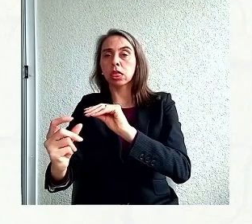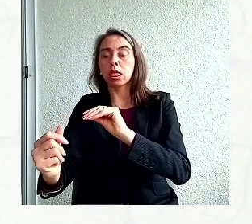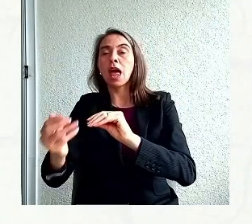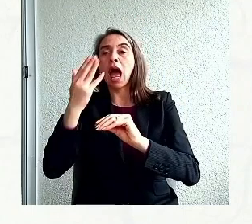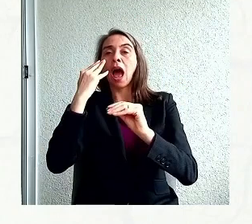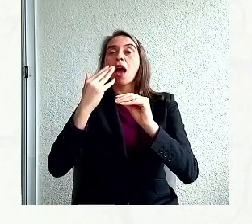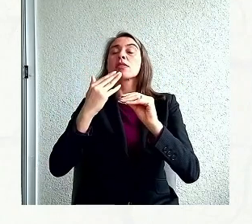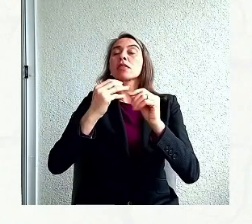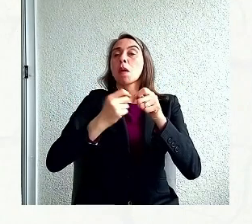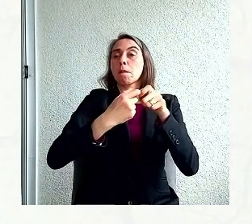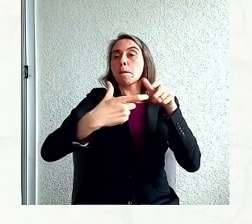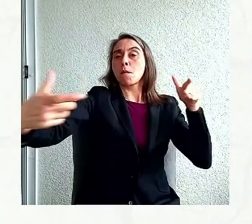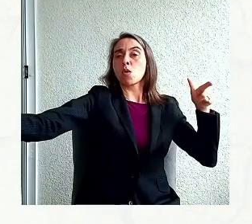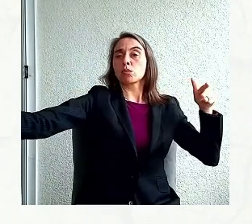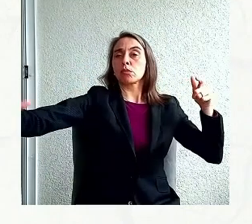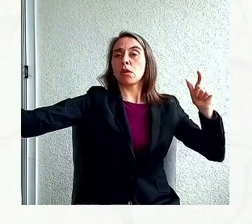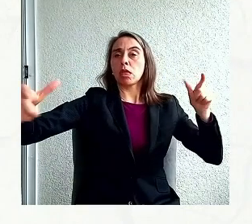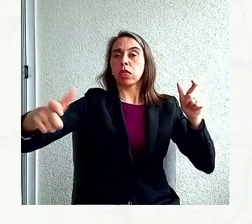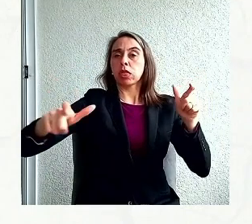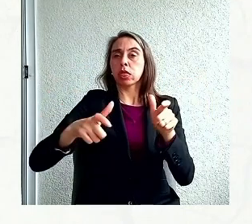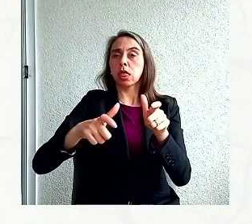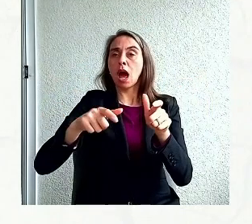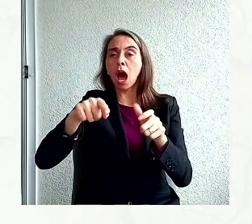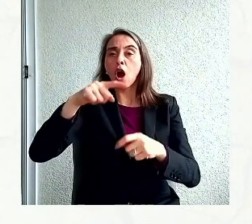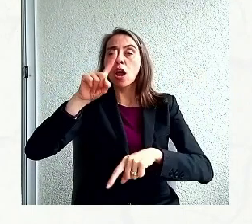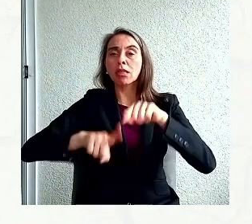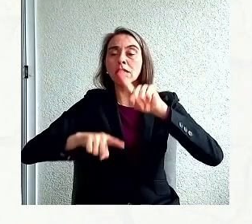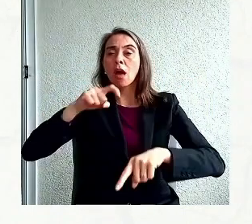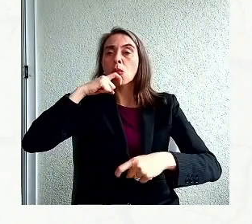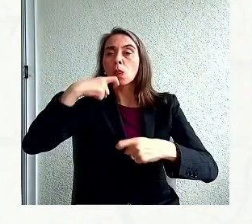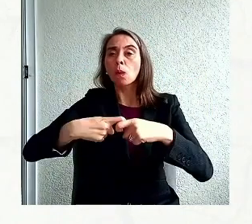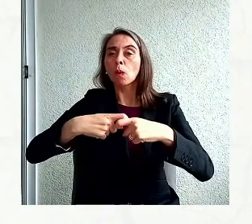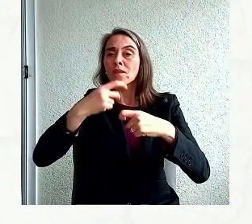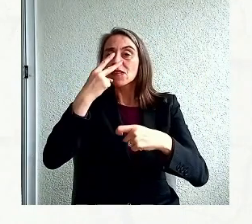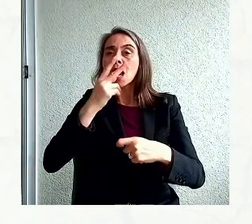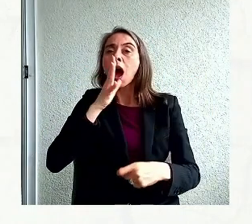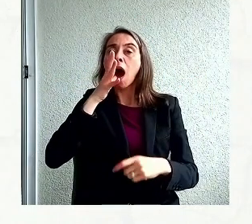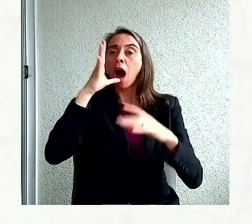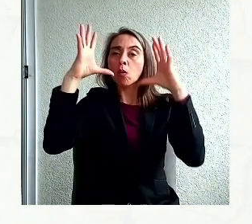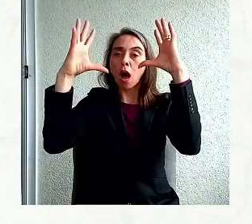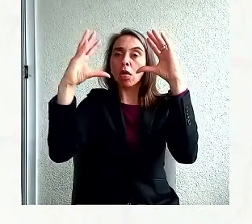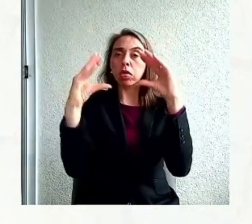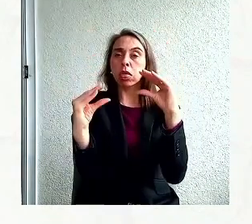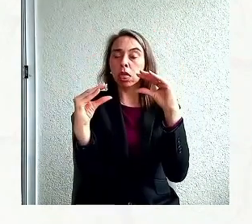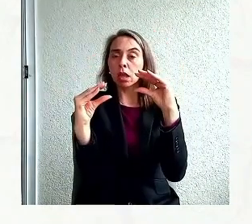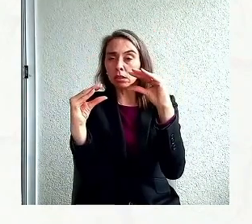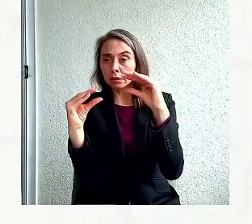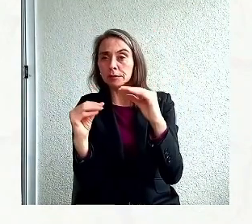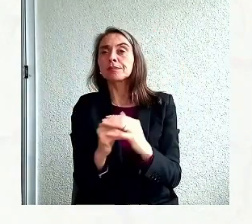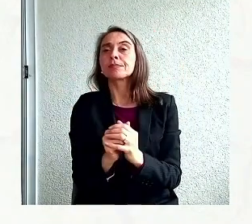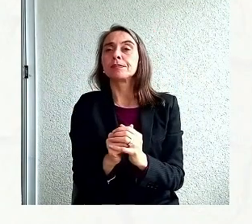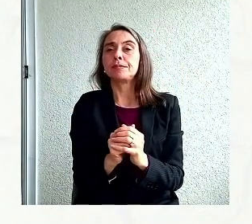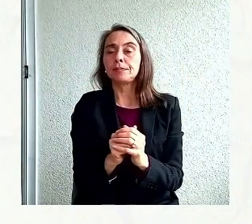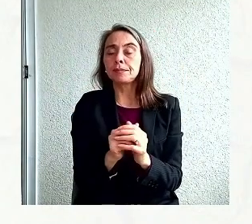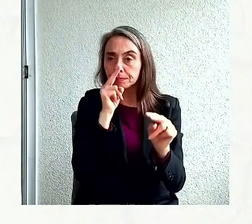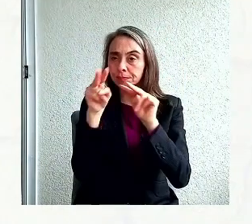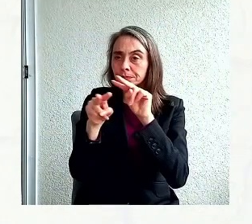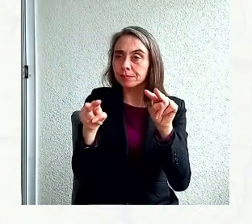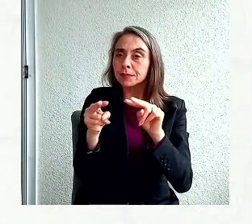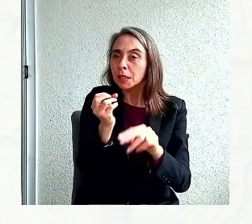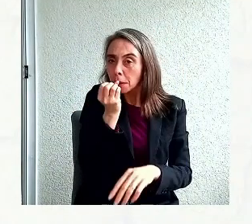¿Qué observamos en este glaciar en torno a la vegetación? Bueno, se ve colonización en la zona de la morrena del